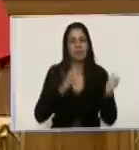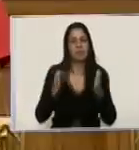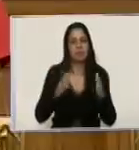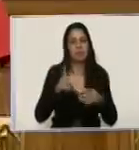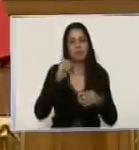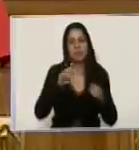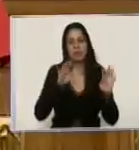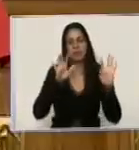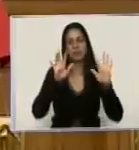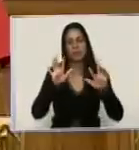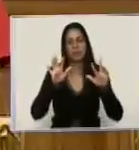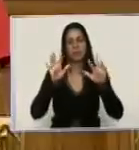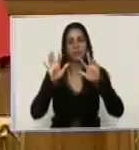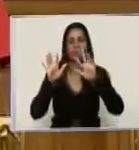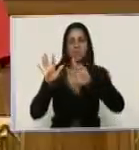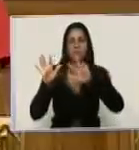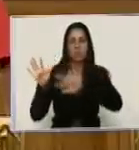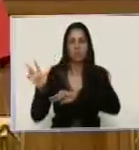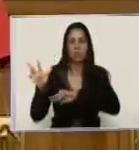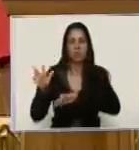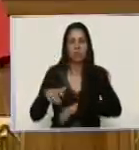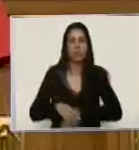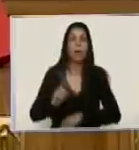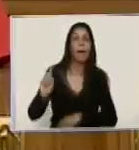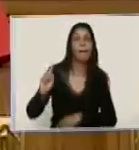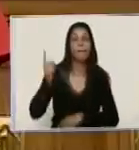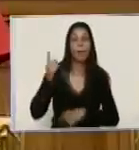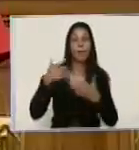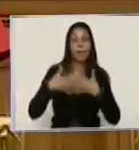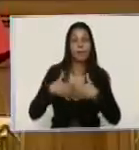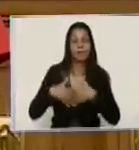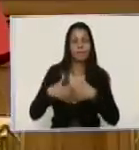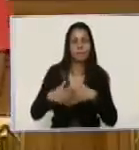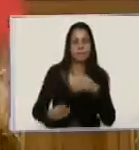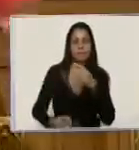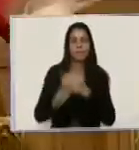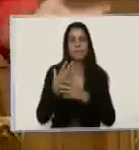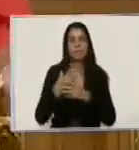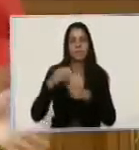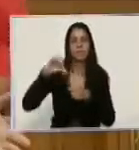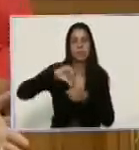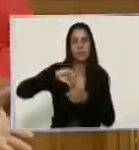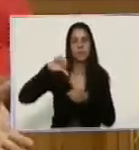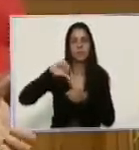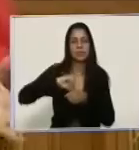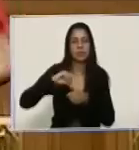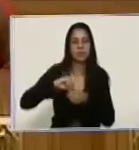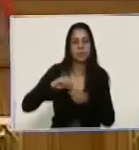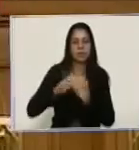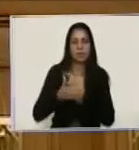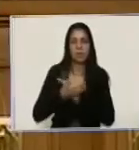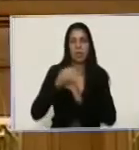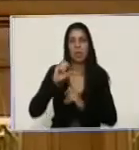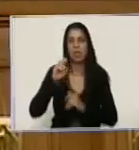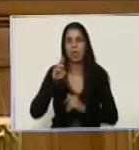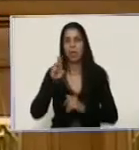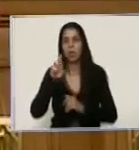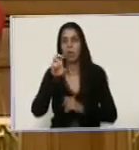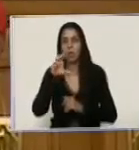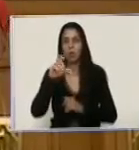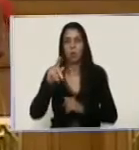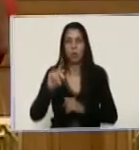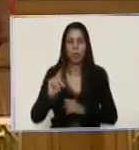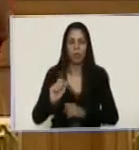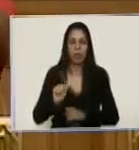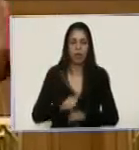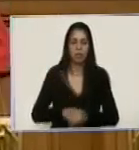1 de marzo de 1883, con el pozo Eureka, que fue el primer pozo productor de petróleo en Venezuela, que nos los han escondido. Fíjate el nivel de la guerra